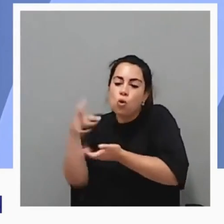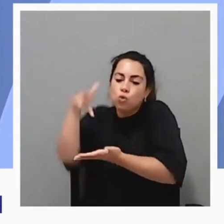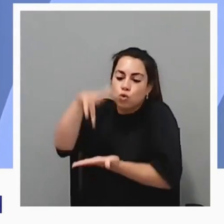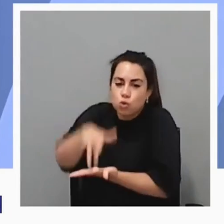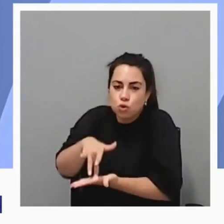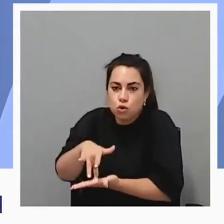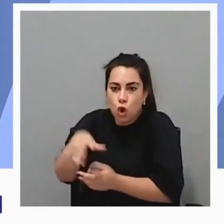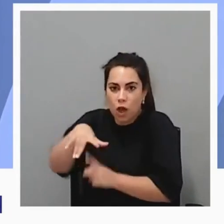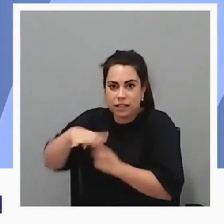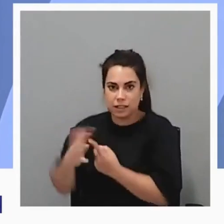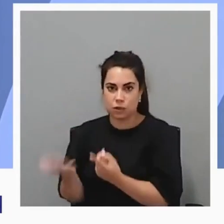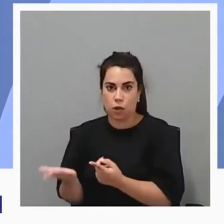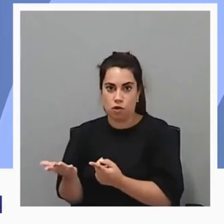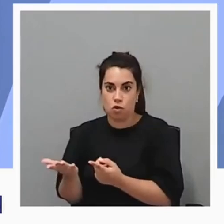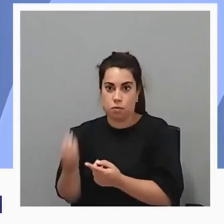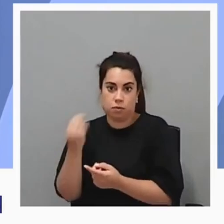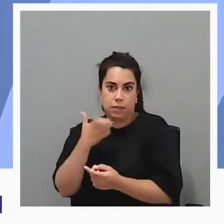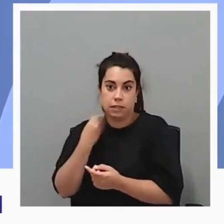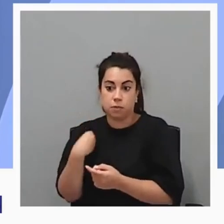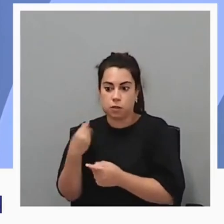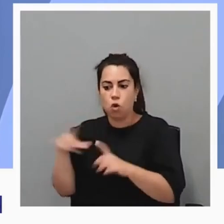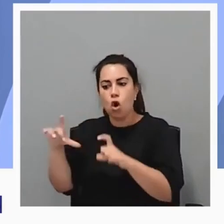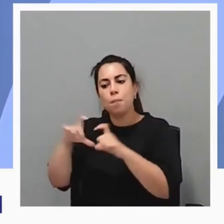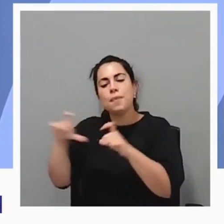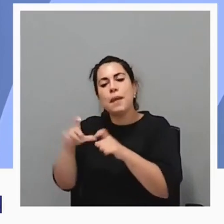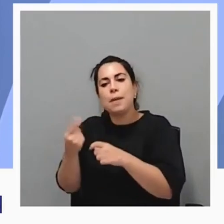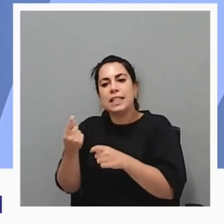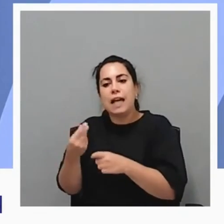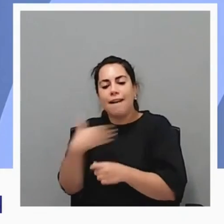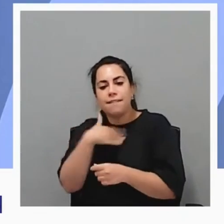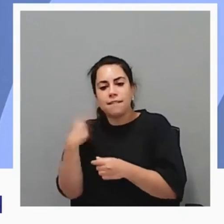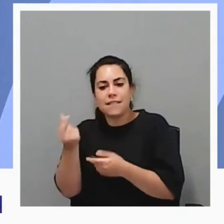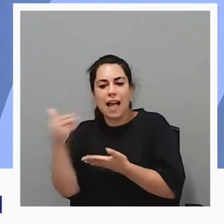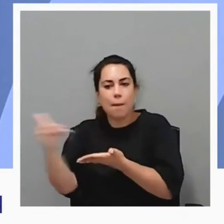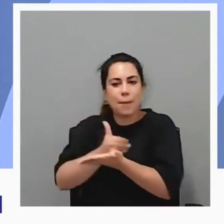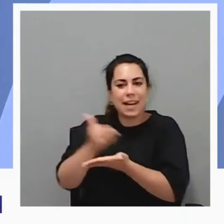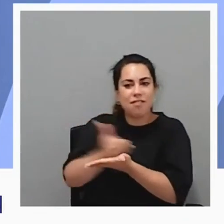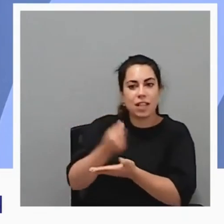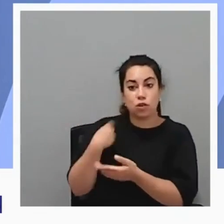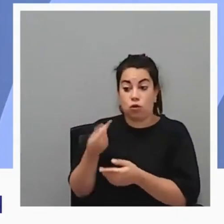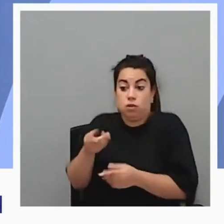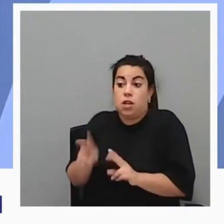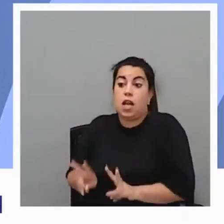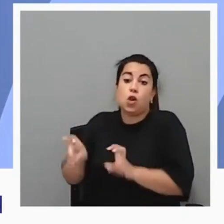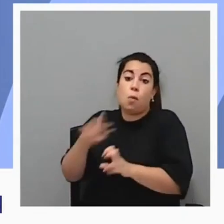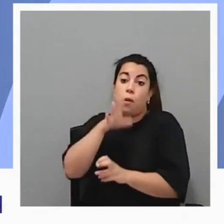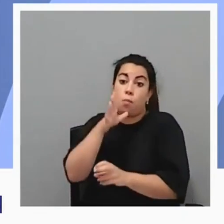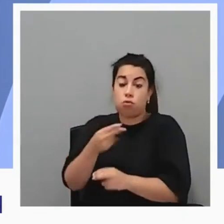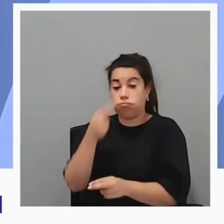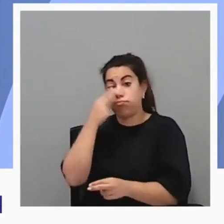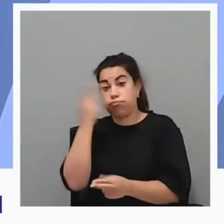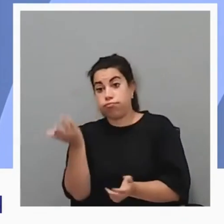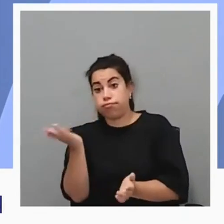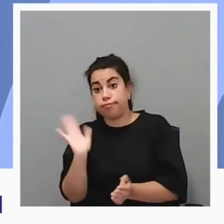despectivo, pero una empresa que busca el lucro, innova si le interesa y si no, no. Pero una comunidad que recurre a la